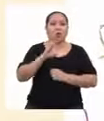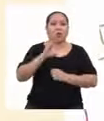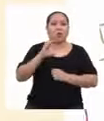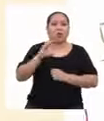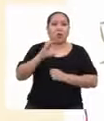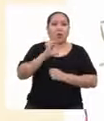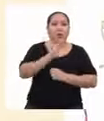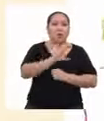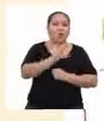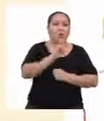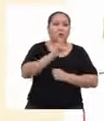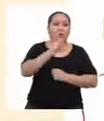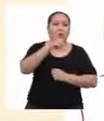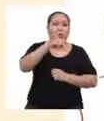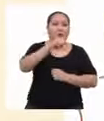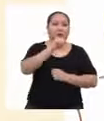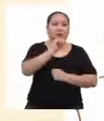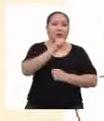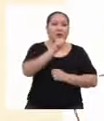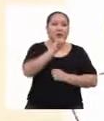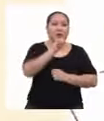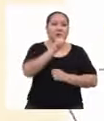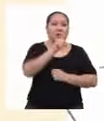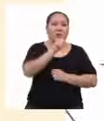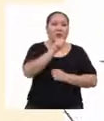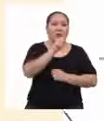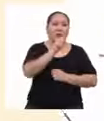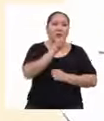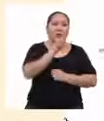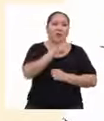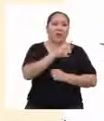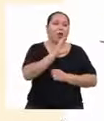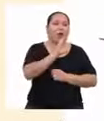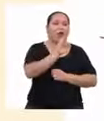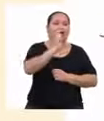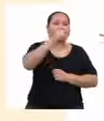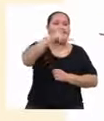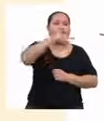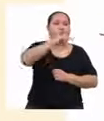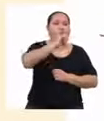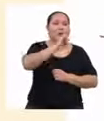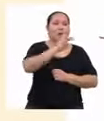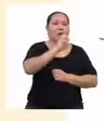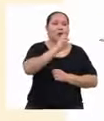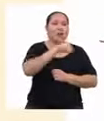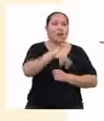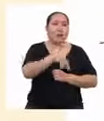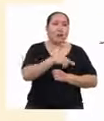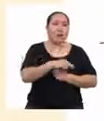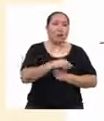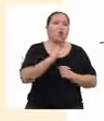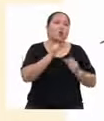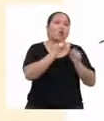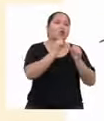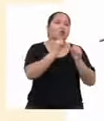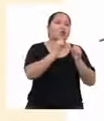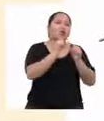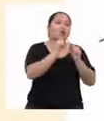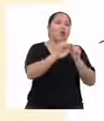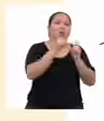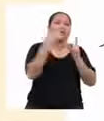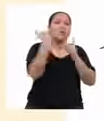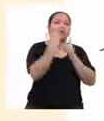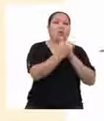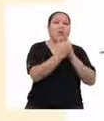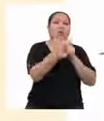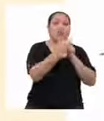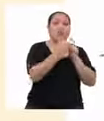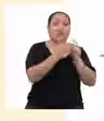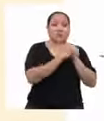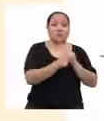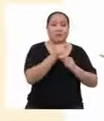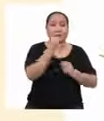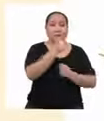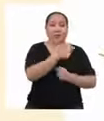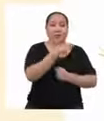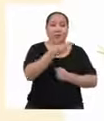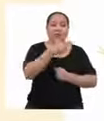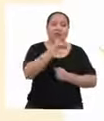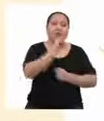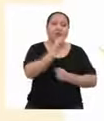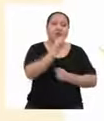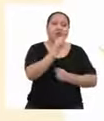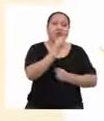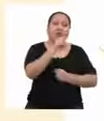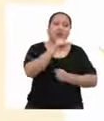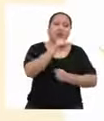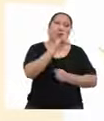continua. No olvides que se llama así porque puede tomar decimales, así que un histograma y polígono de